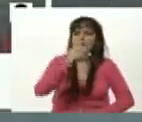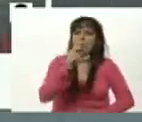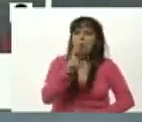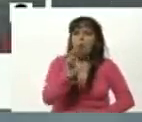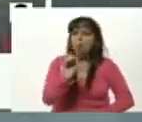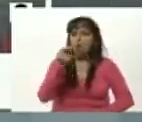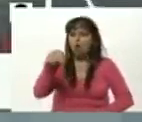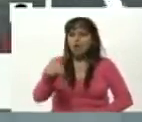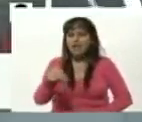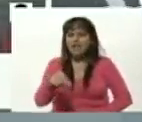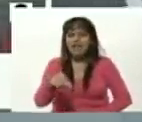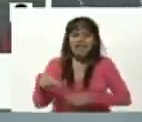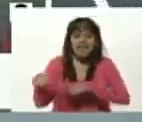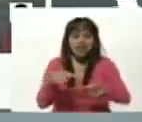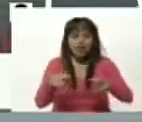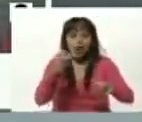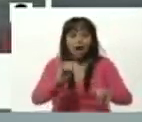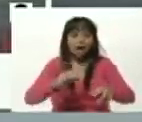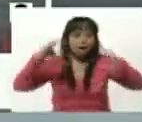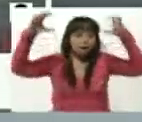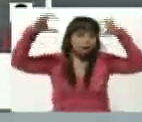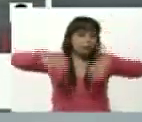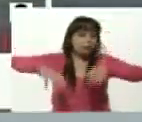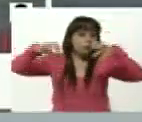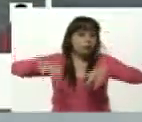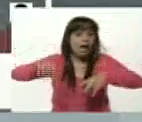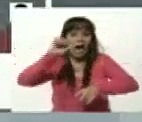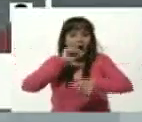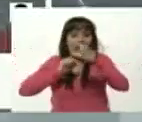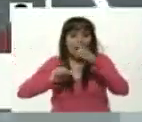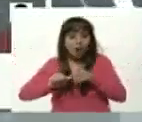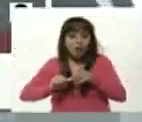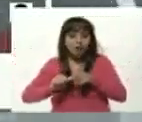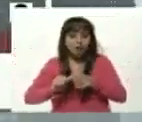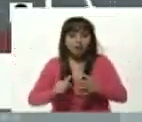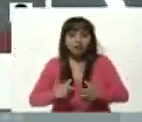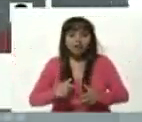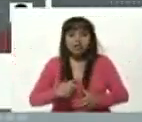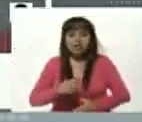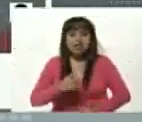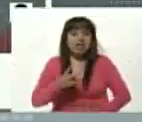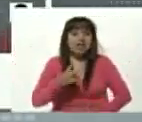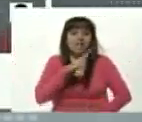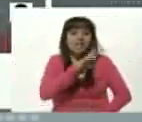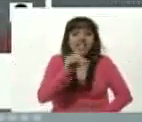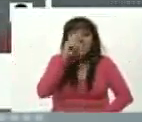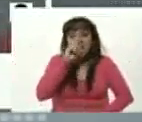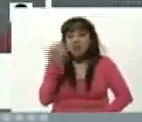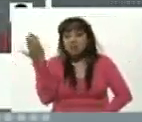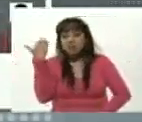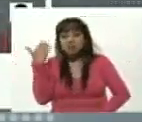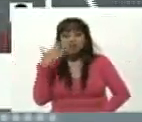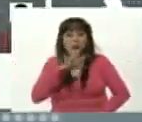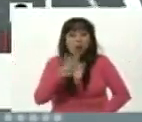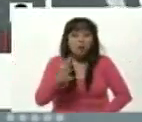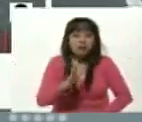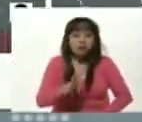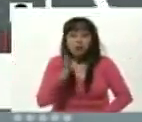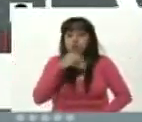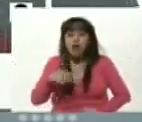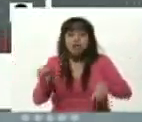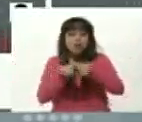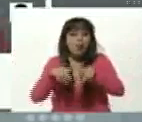el río Morón recibiendo esa cantidad de agua que no se recordaba de hace 20 años, presidente. Bueno,